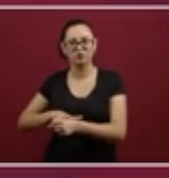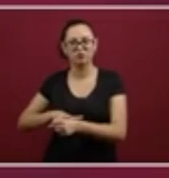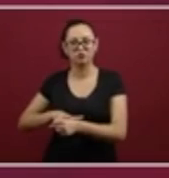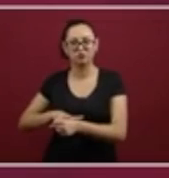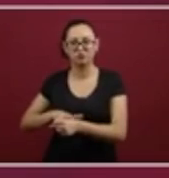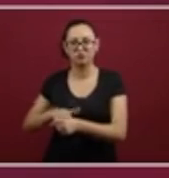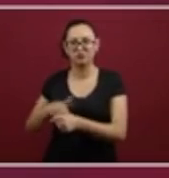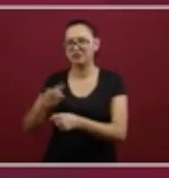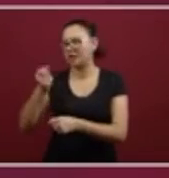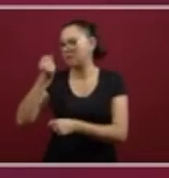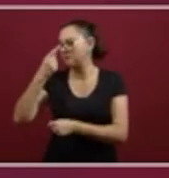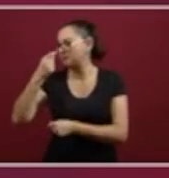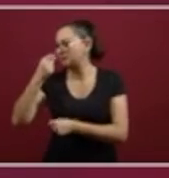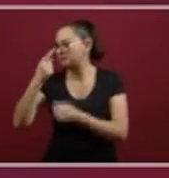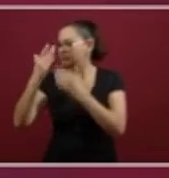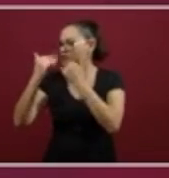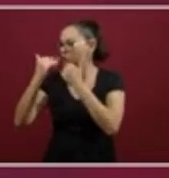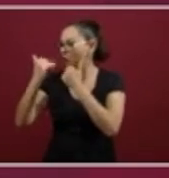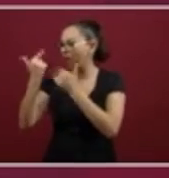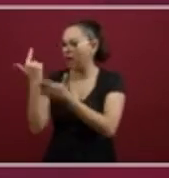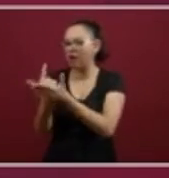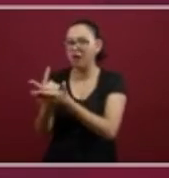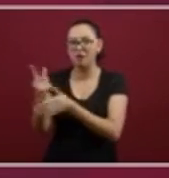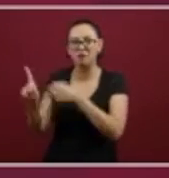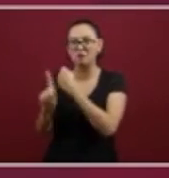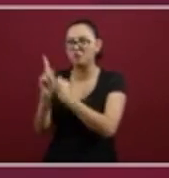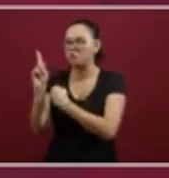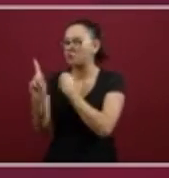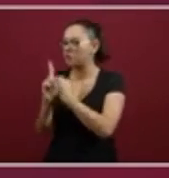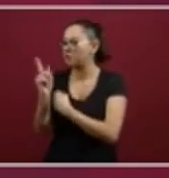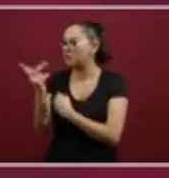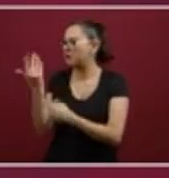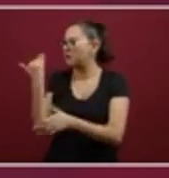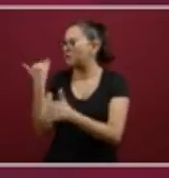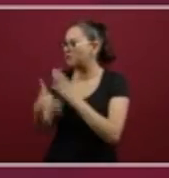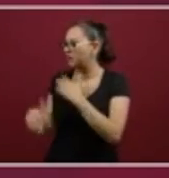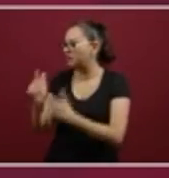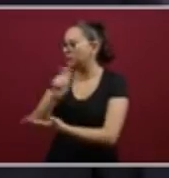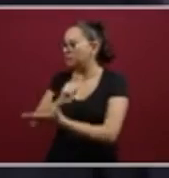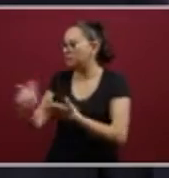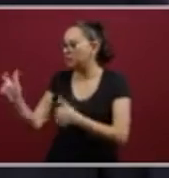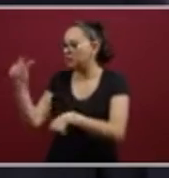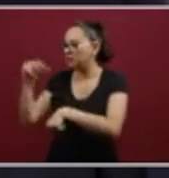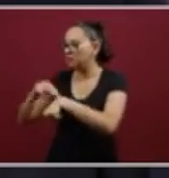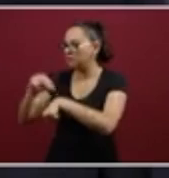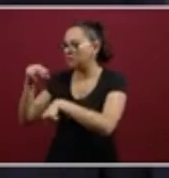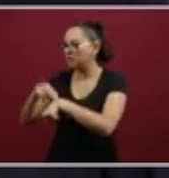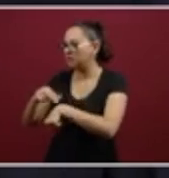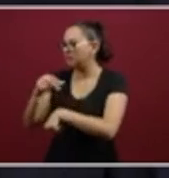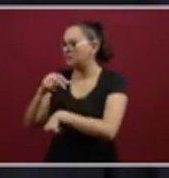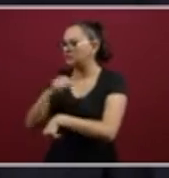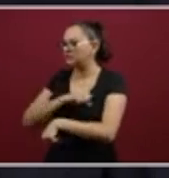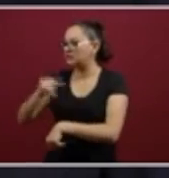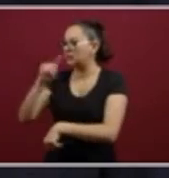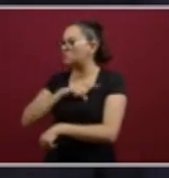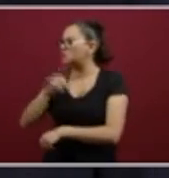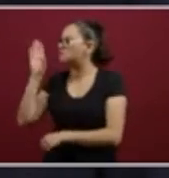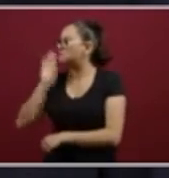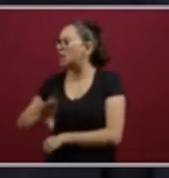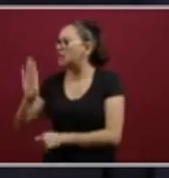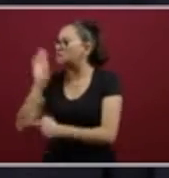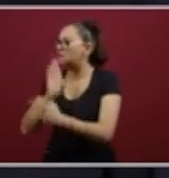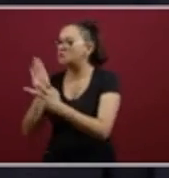que no hay medicinas, no hay médicos, que está muy mal el sistema de salud. Bueno, pues hay un